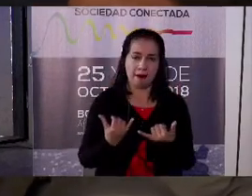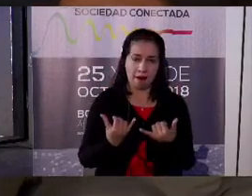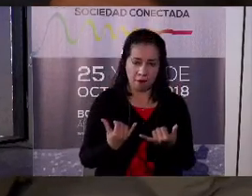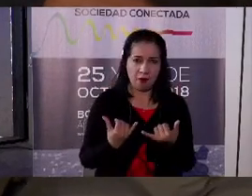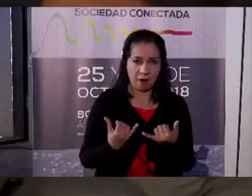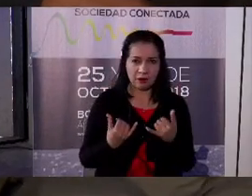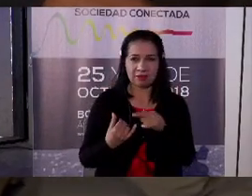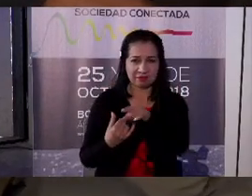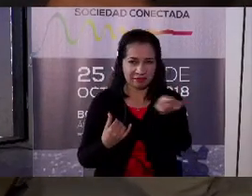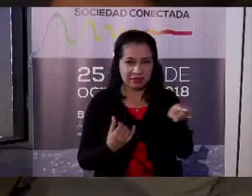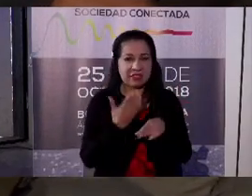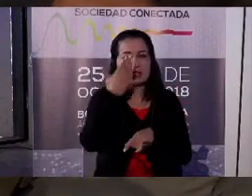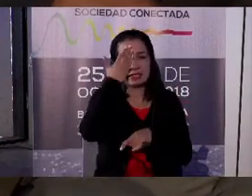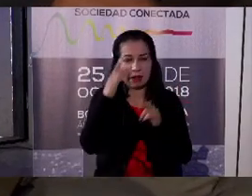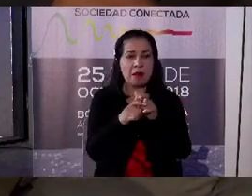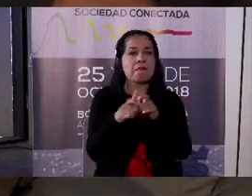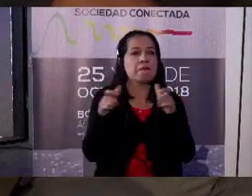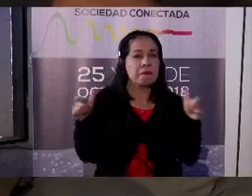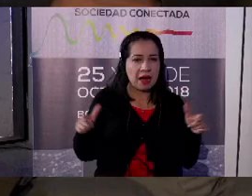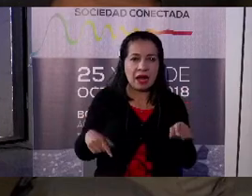la mayoría de ustedes